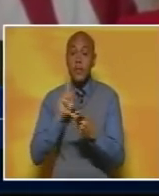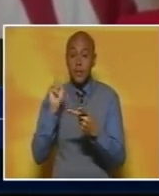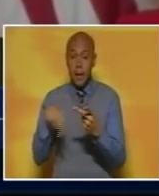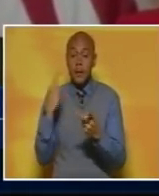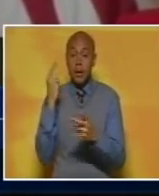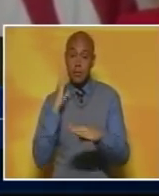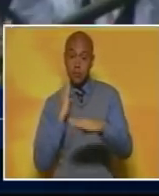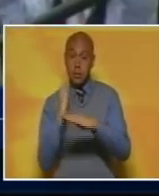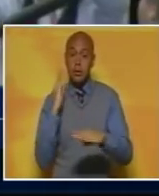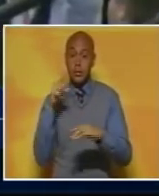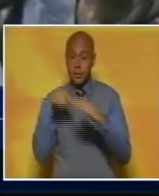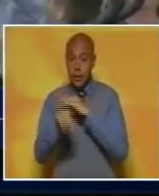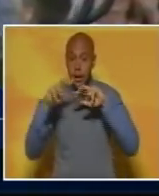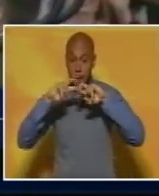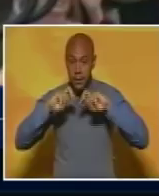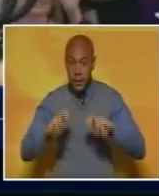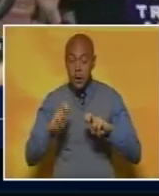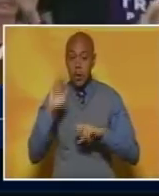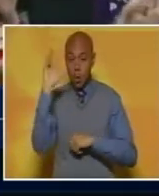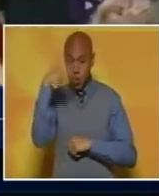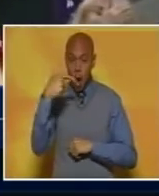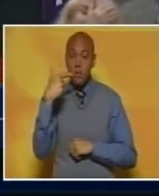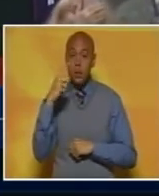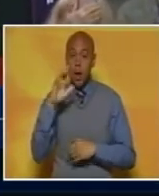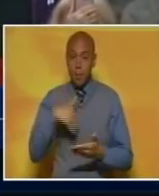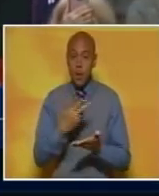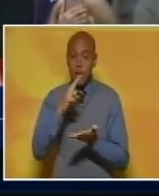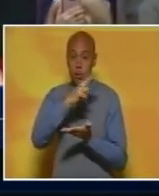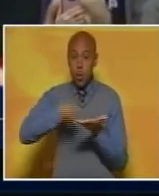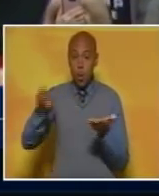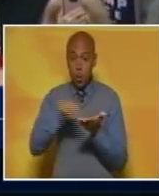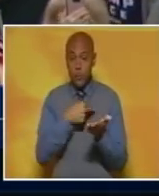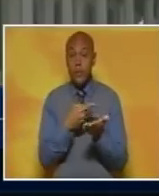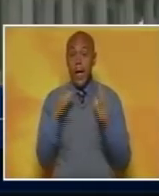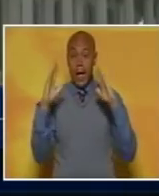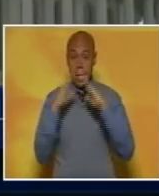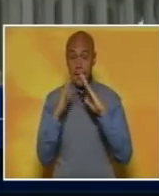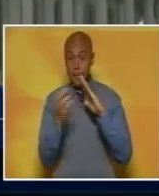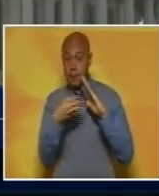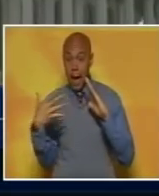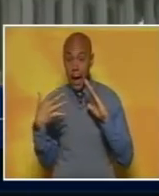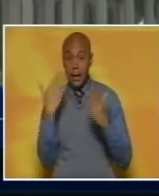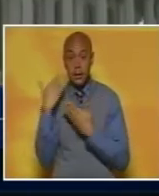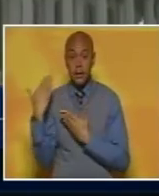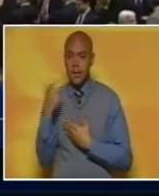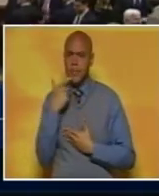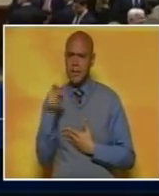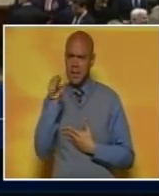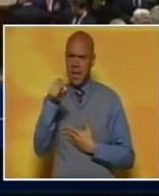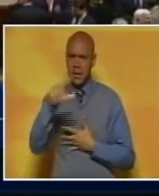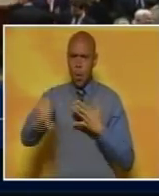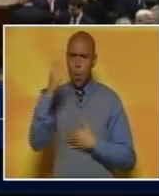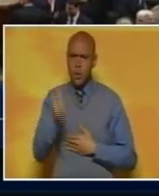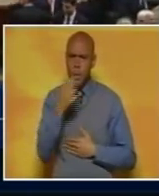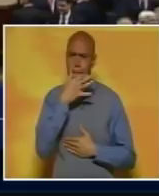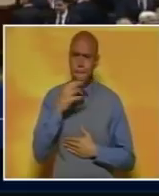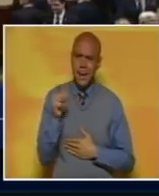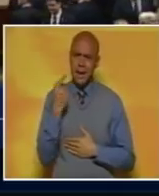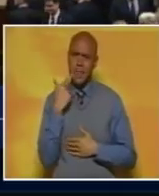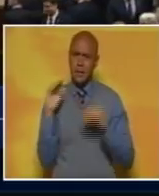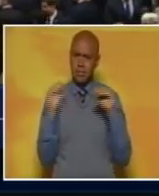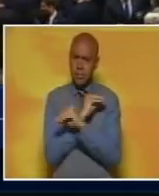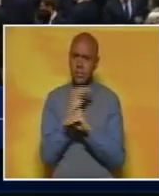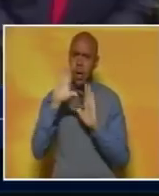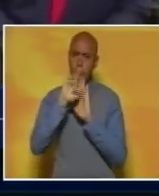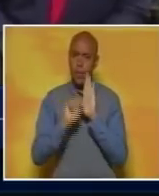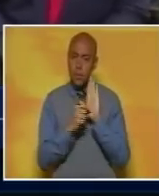a la investigación del Congreso que pesan sobre Trump. La Casa Blanca, por su parte, tildó el proceso de ser una peligrosa aberración de la